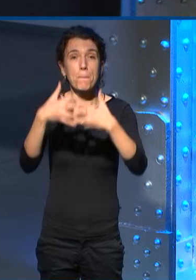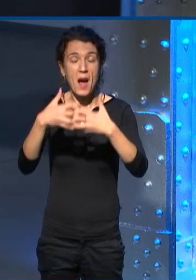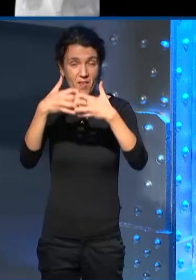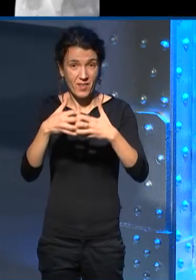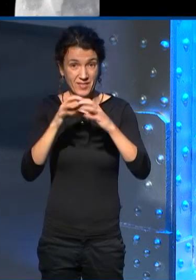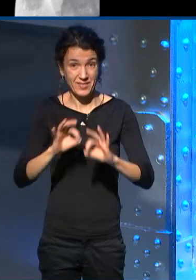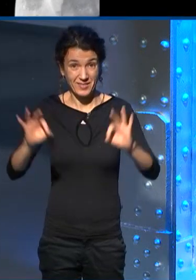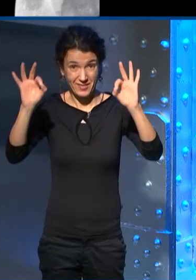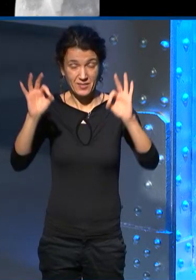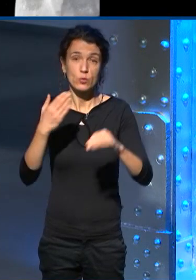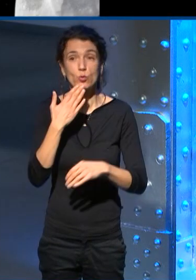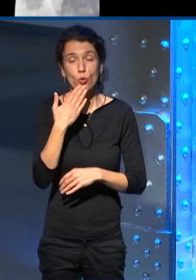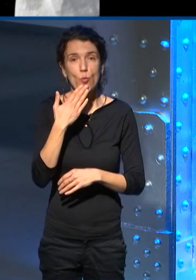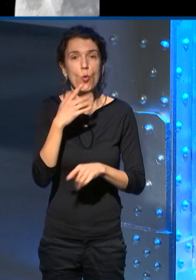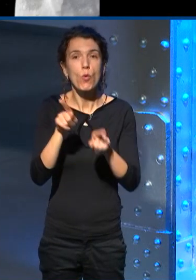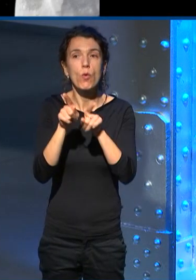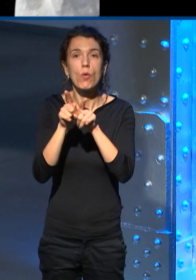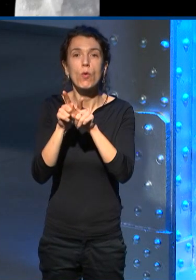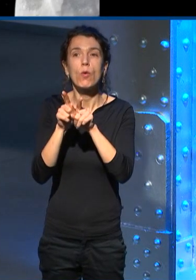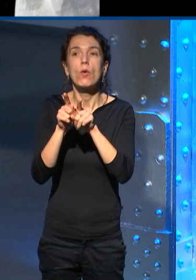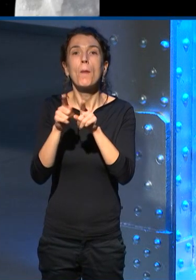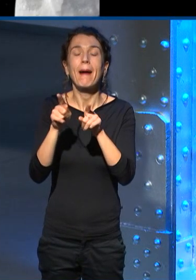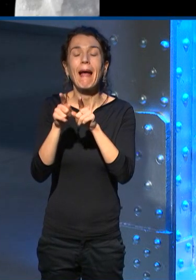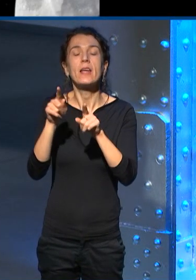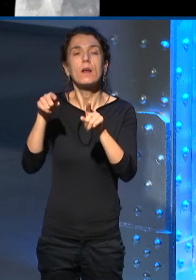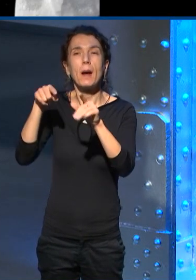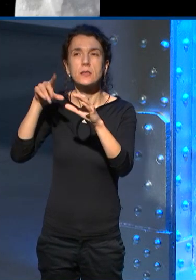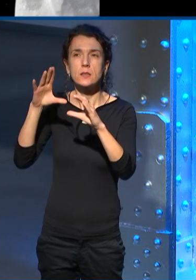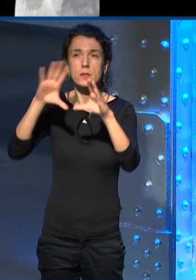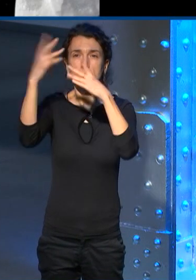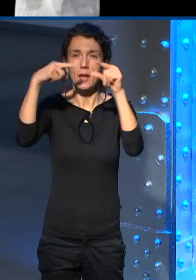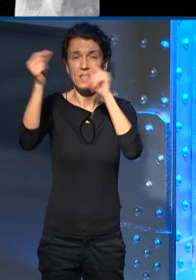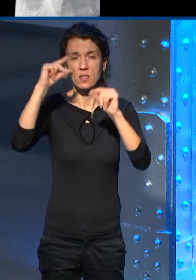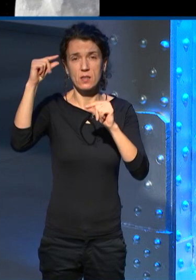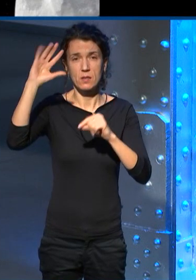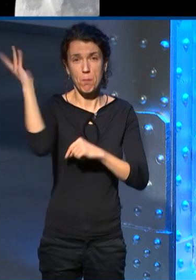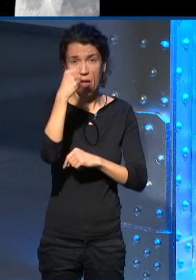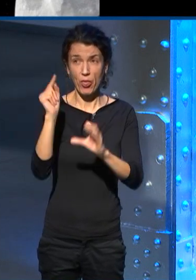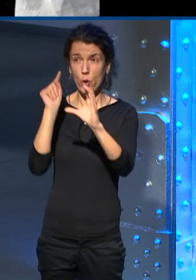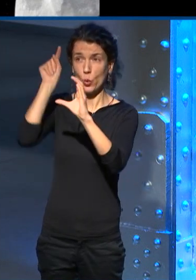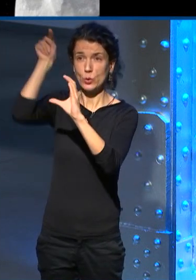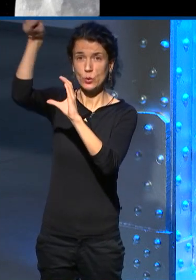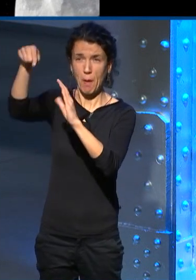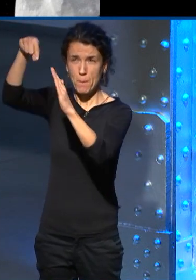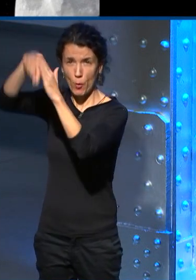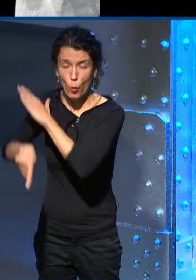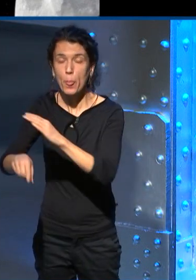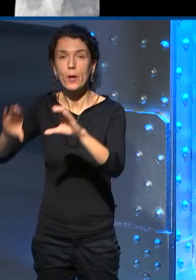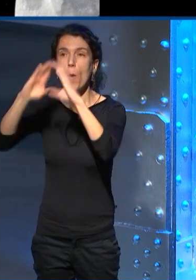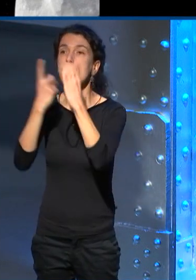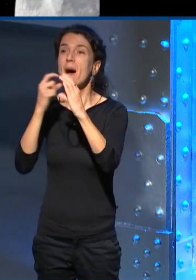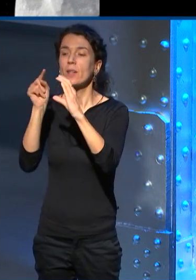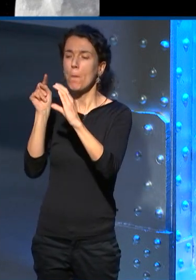Gateway, que es como la puerta para ir al espacio profundo. Espacio profundo se considera más allá de Marte.